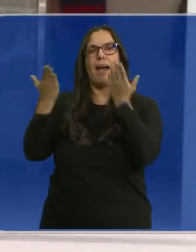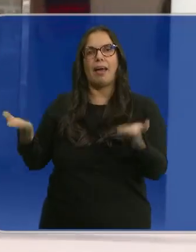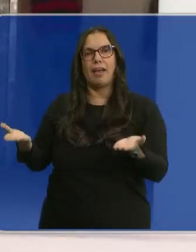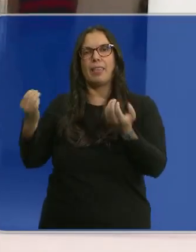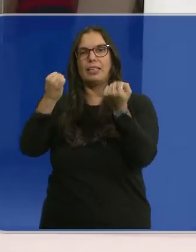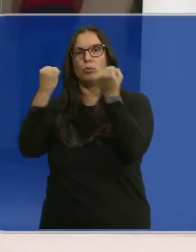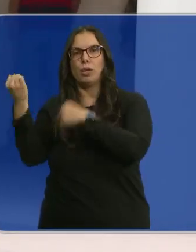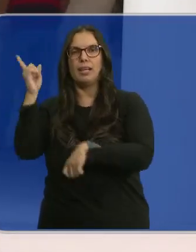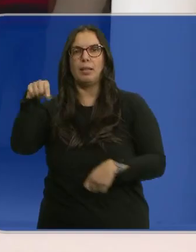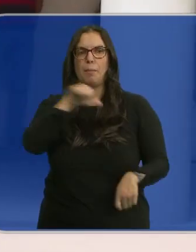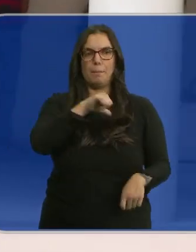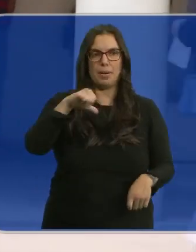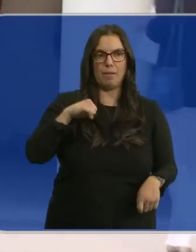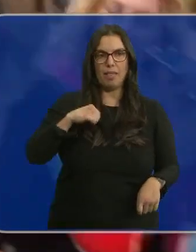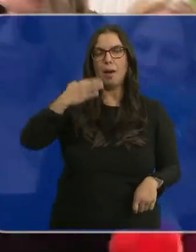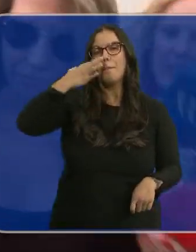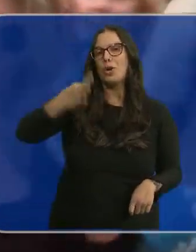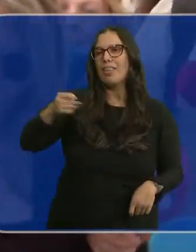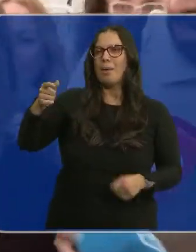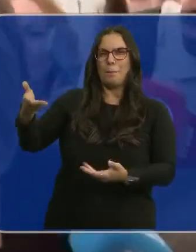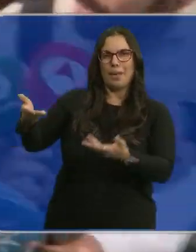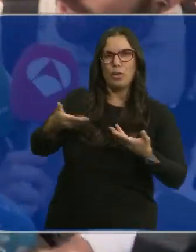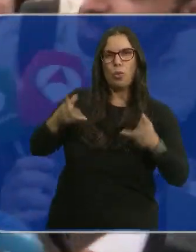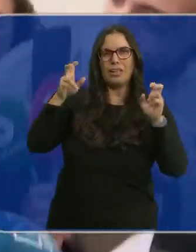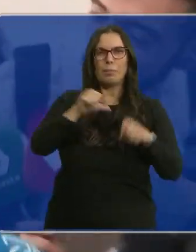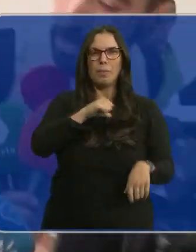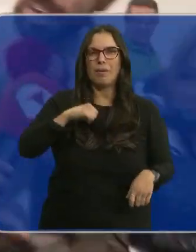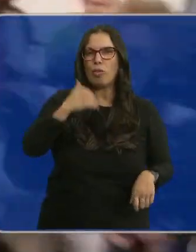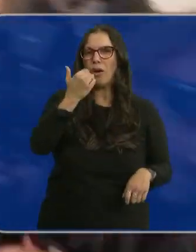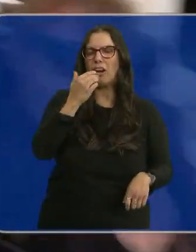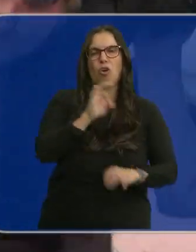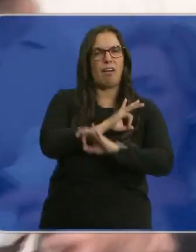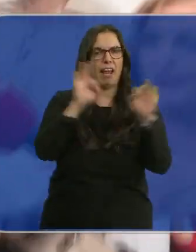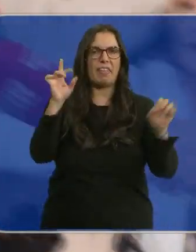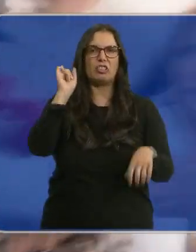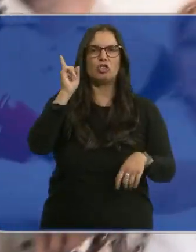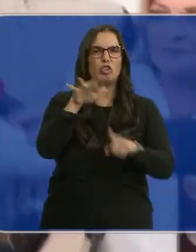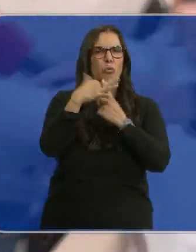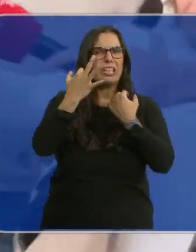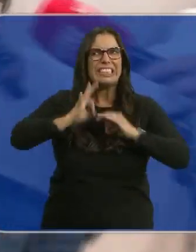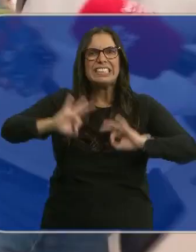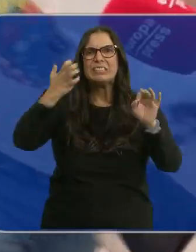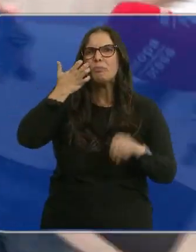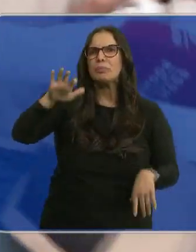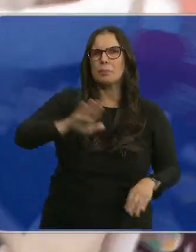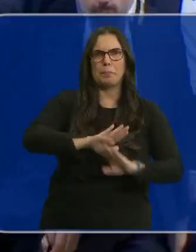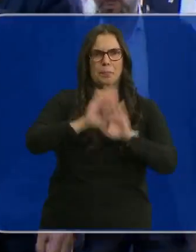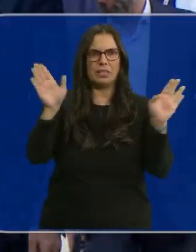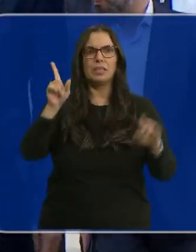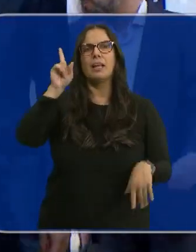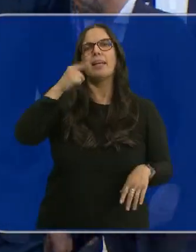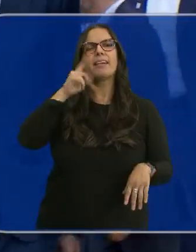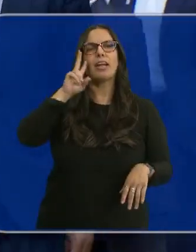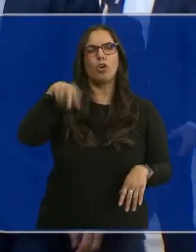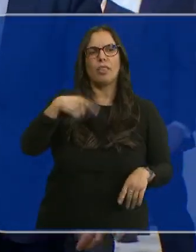y también la privada, pero ha negado que ésta le ayudase en asuntos privados, salvo en alguna situación excepcional. Sí ha admitido